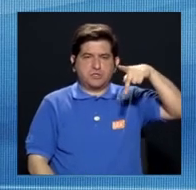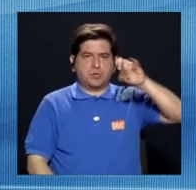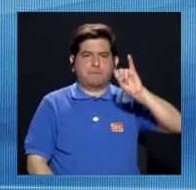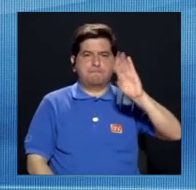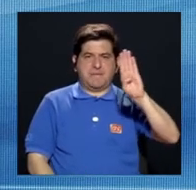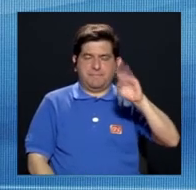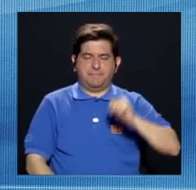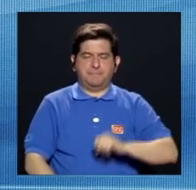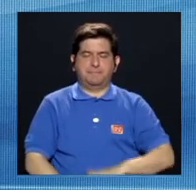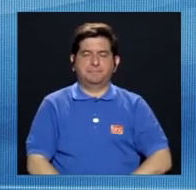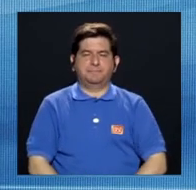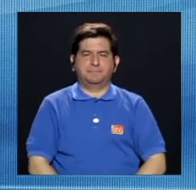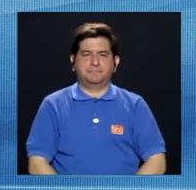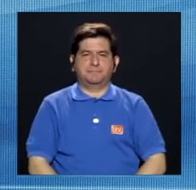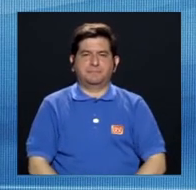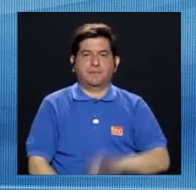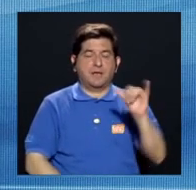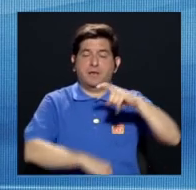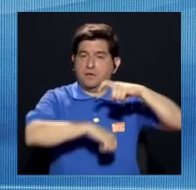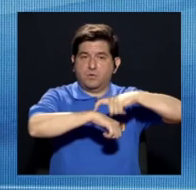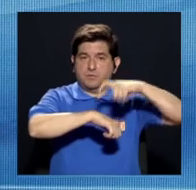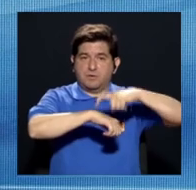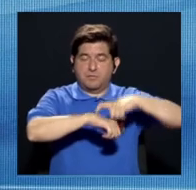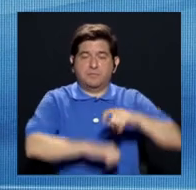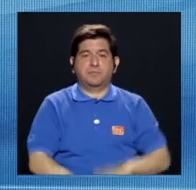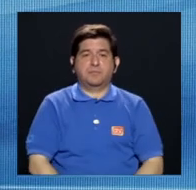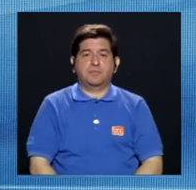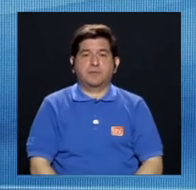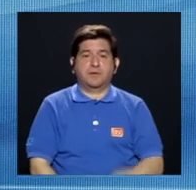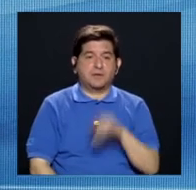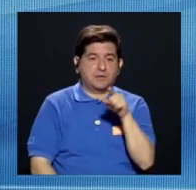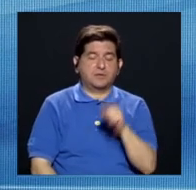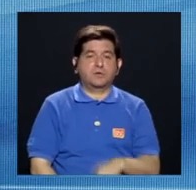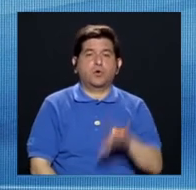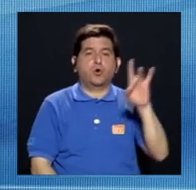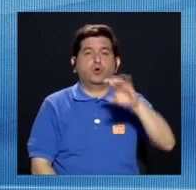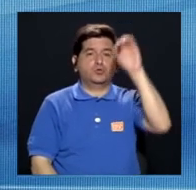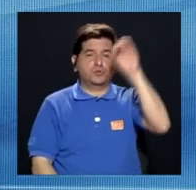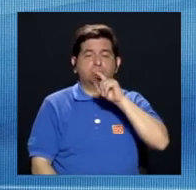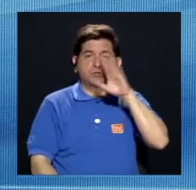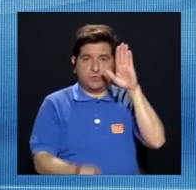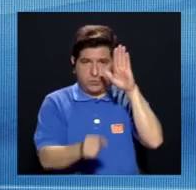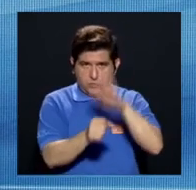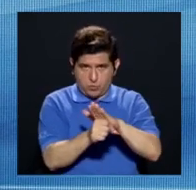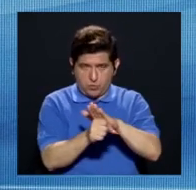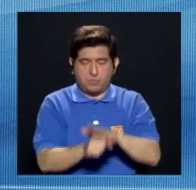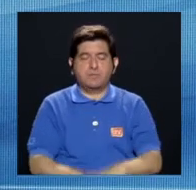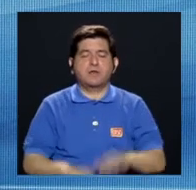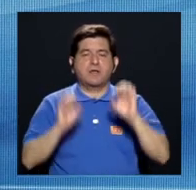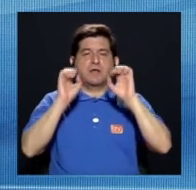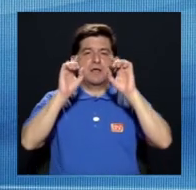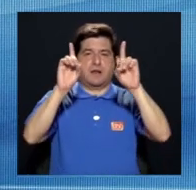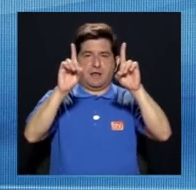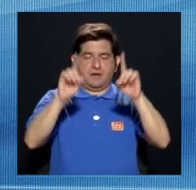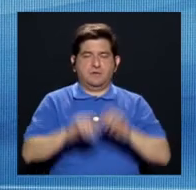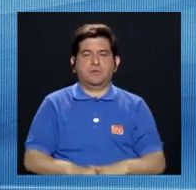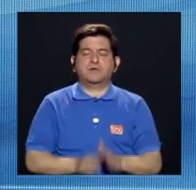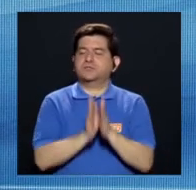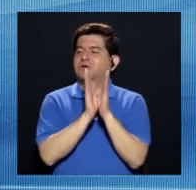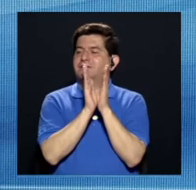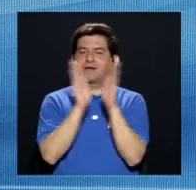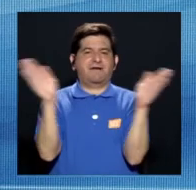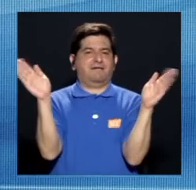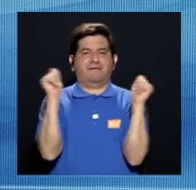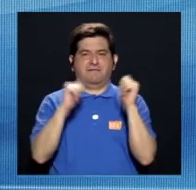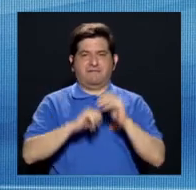Producto Interno Bruto, al mismo tiempo que se alcanzaba el 8% para la educación en